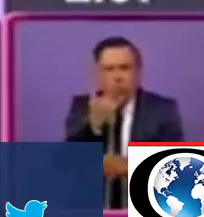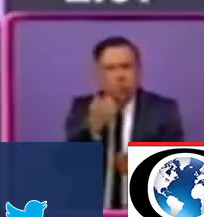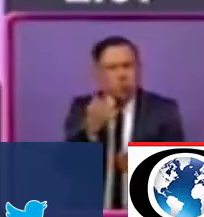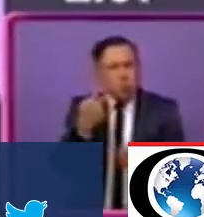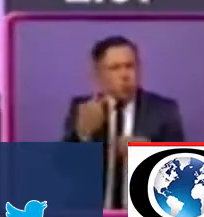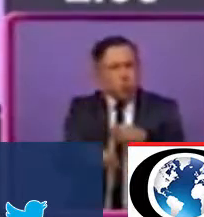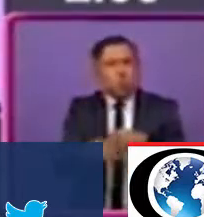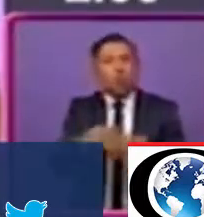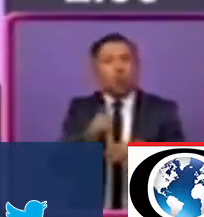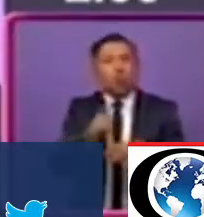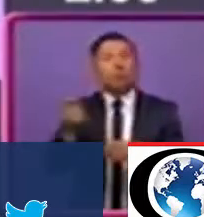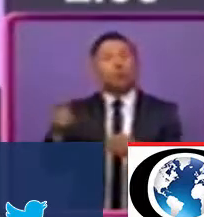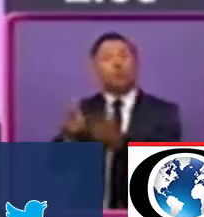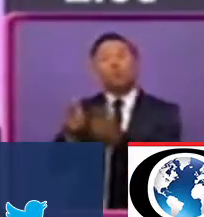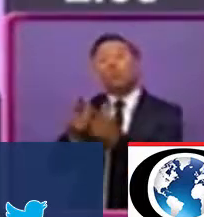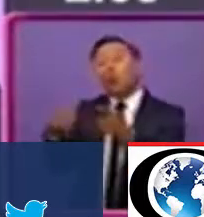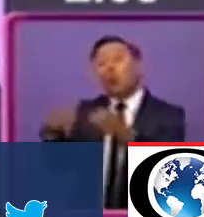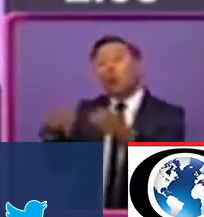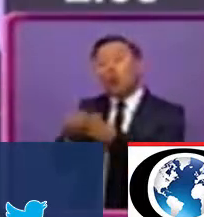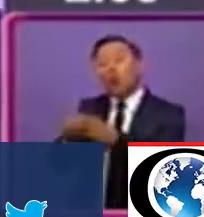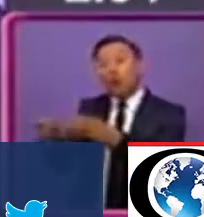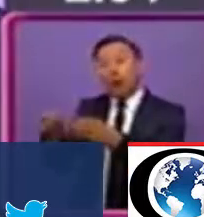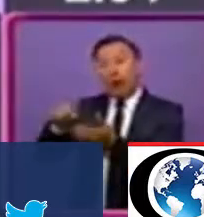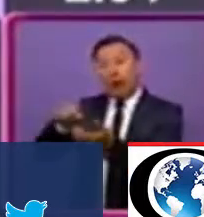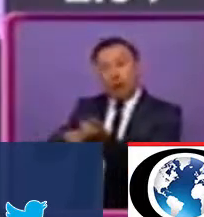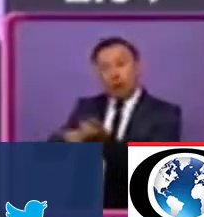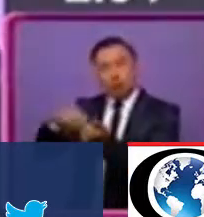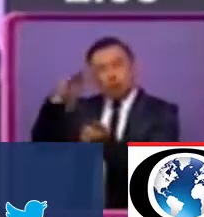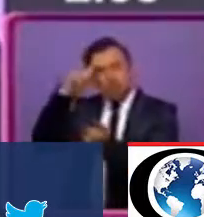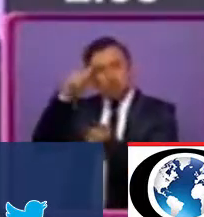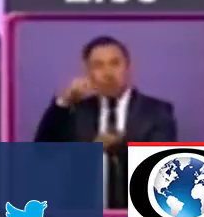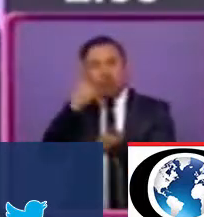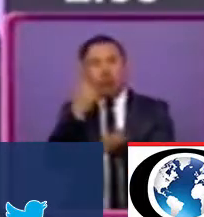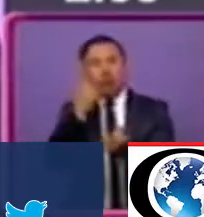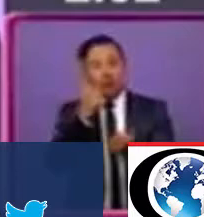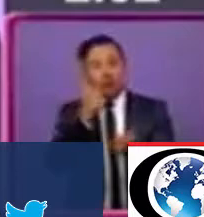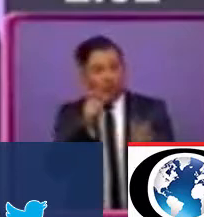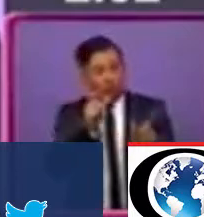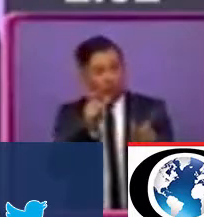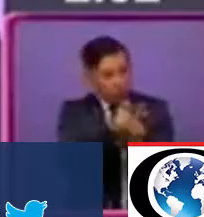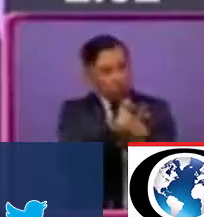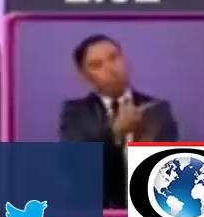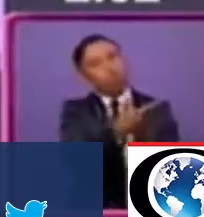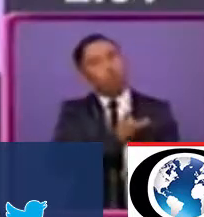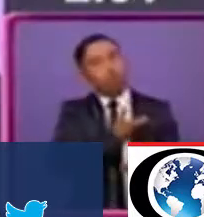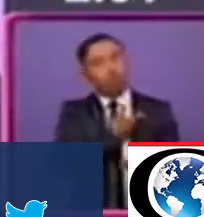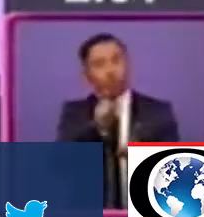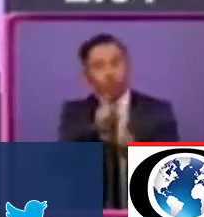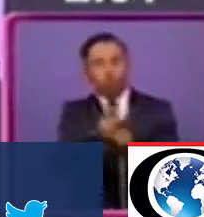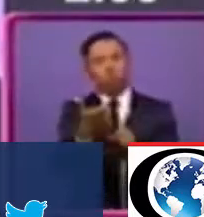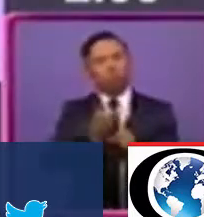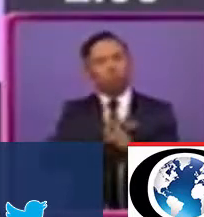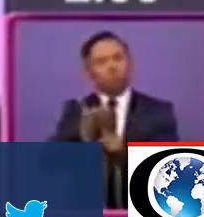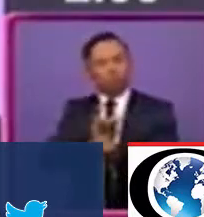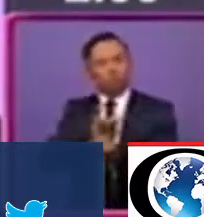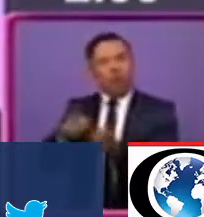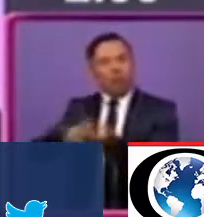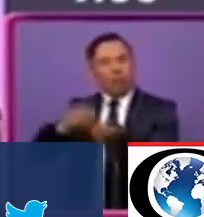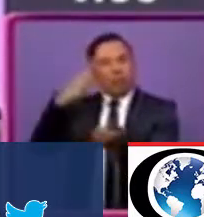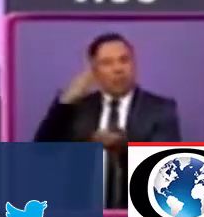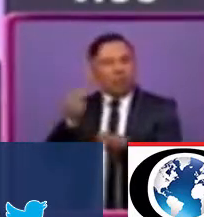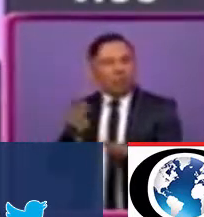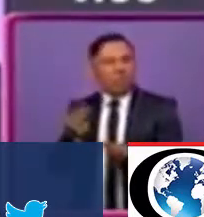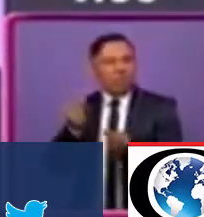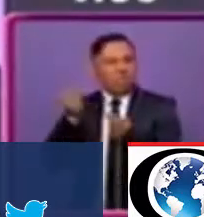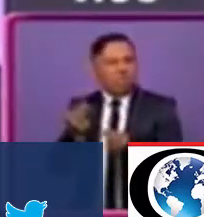80 personas encapuchadas se postraron frente a las instalaciones del IEM, en donde hacían protesta pacífica, esto, con lonas en contra de la